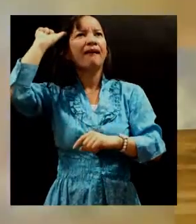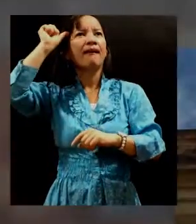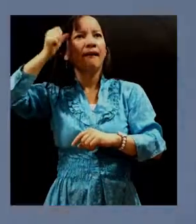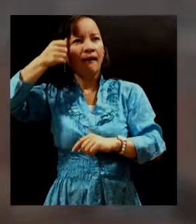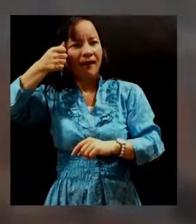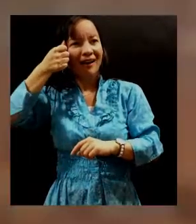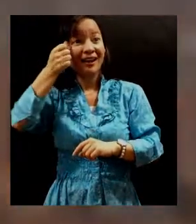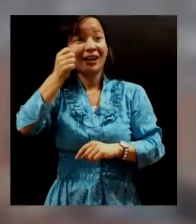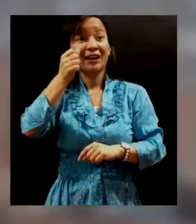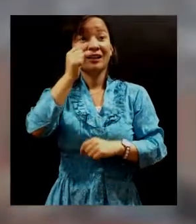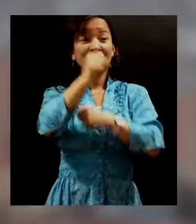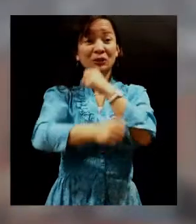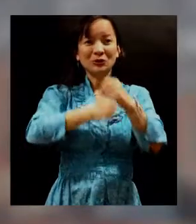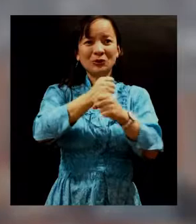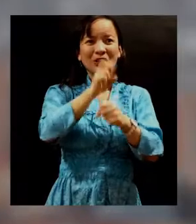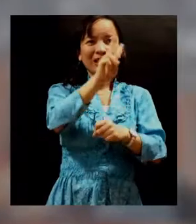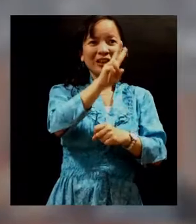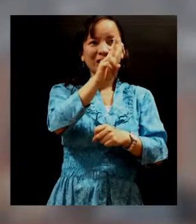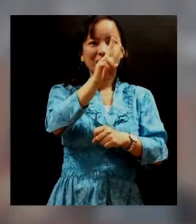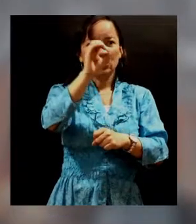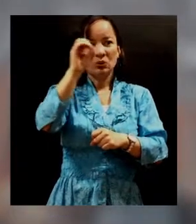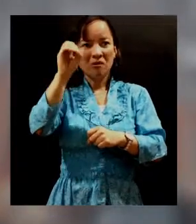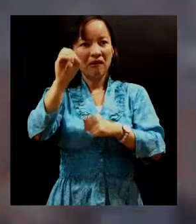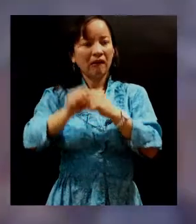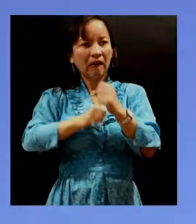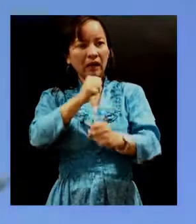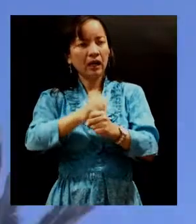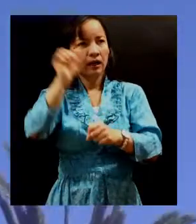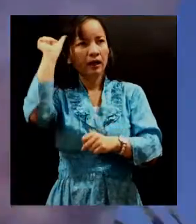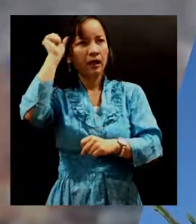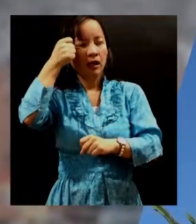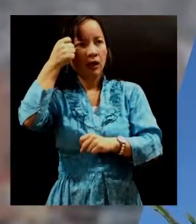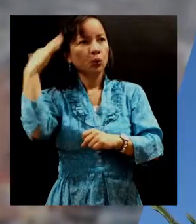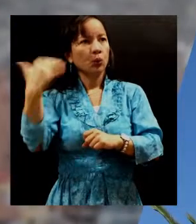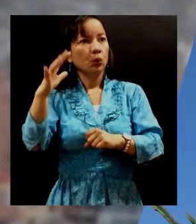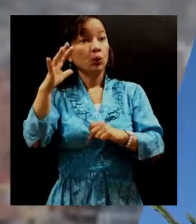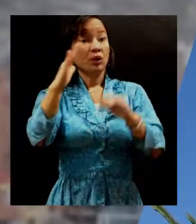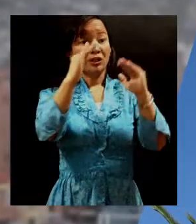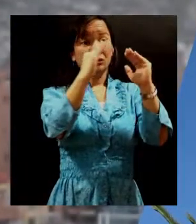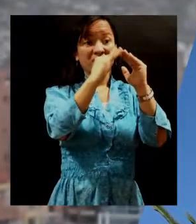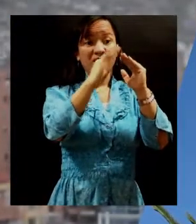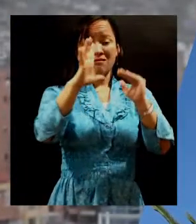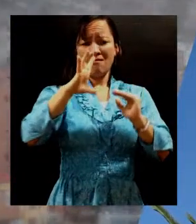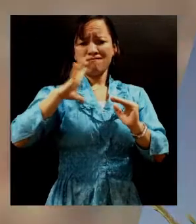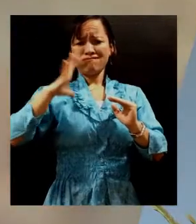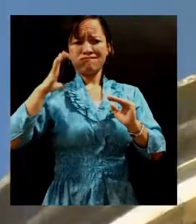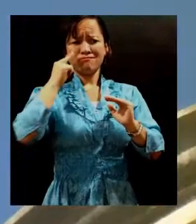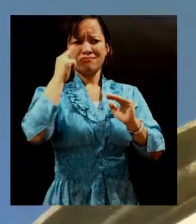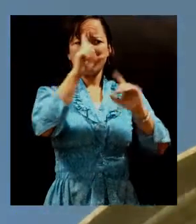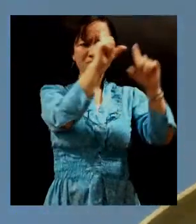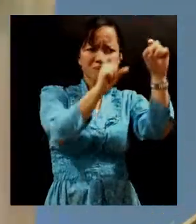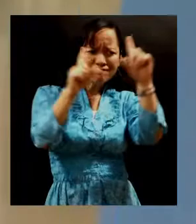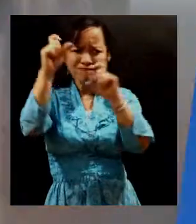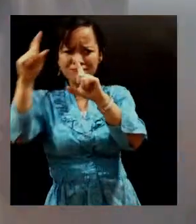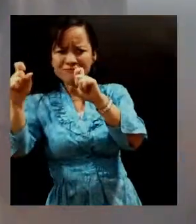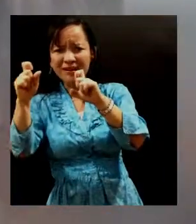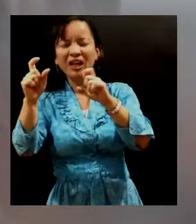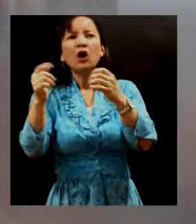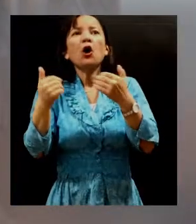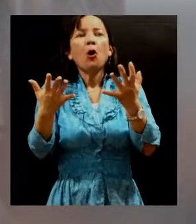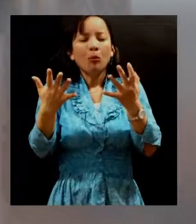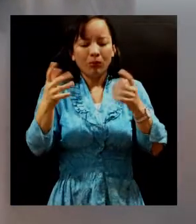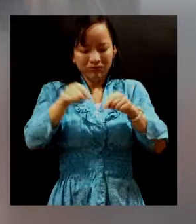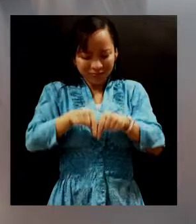nuestra ciudad en el marco de la conmemoración de los 200 años de independencia. Todas las bases de la convocatoria